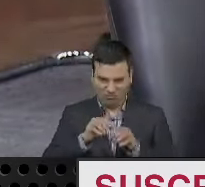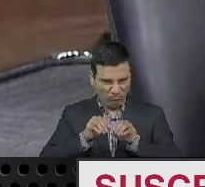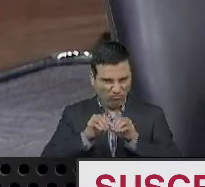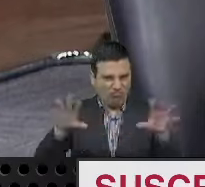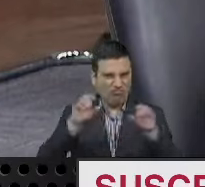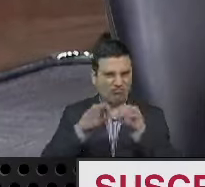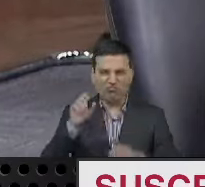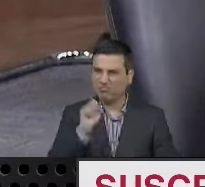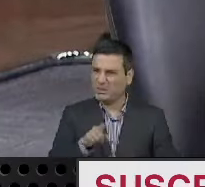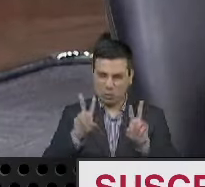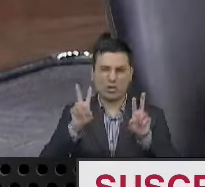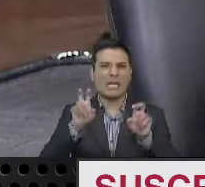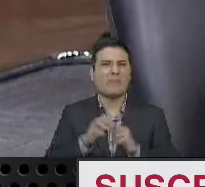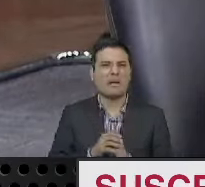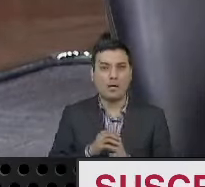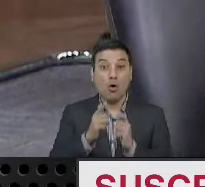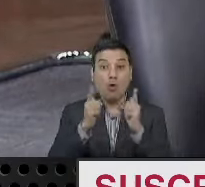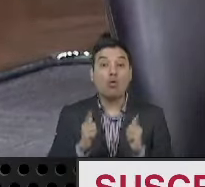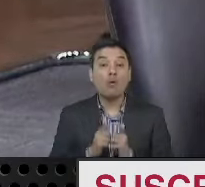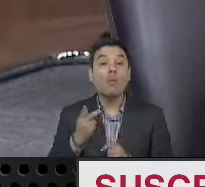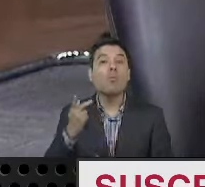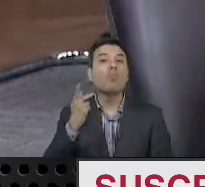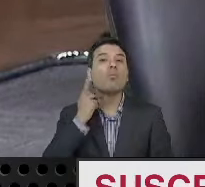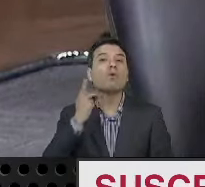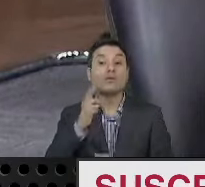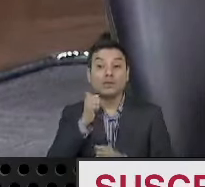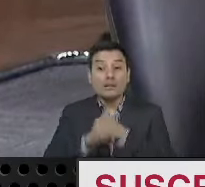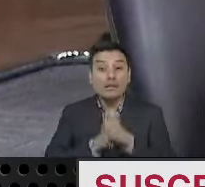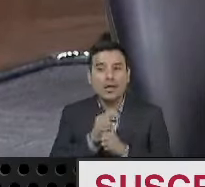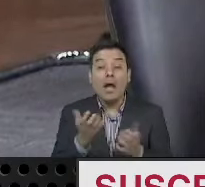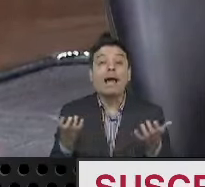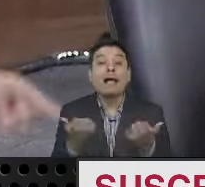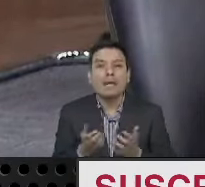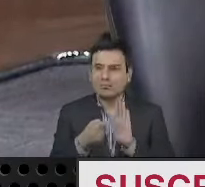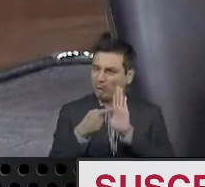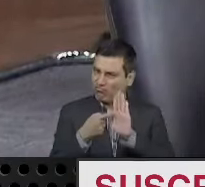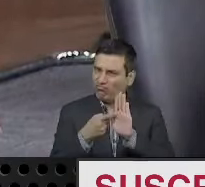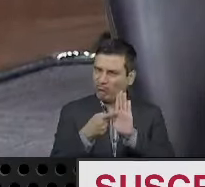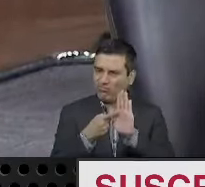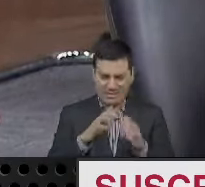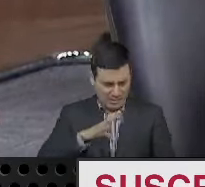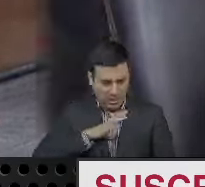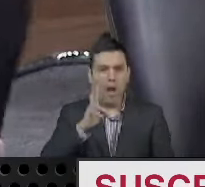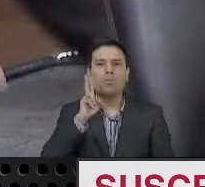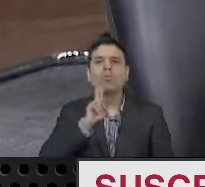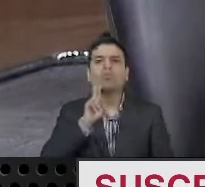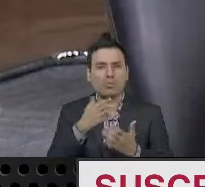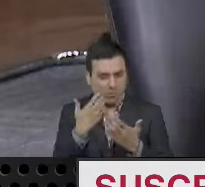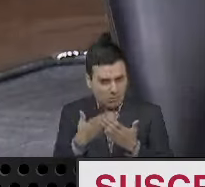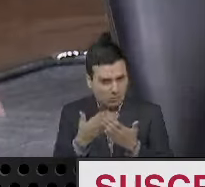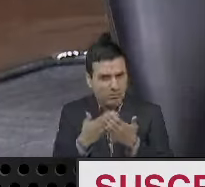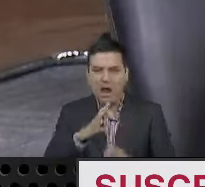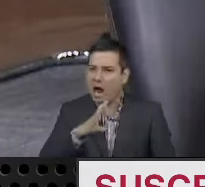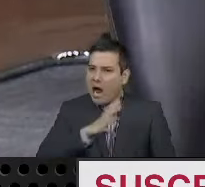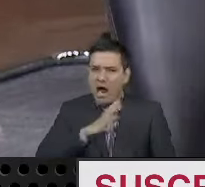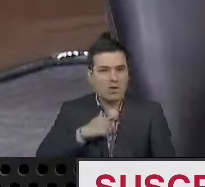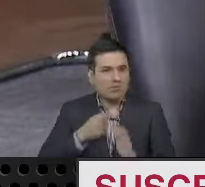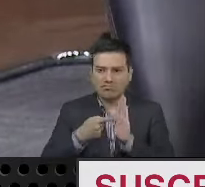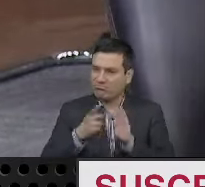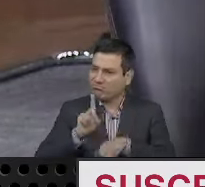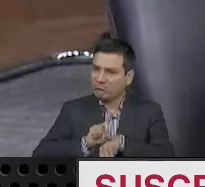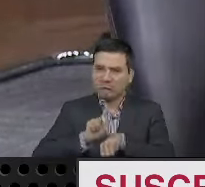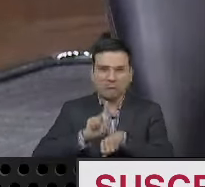públicas y vamos a hablar de la actuación de los partidos políticos durante estos 6 años y cómo se han comportado y ahí están los hechos y esos hechos se van a repetir todos los